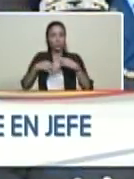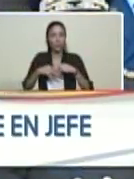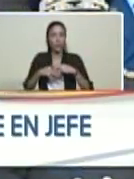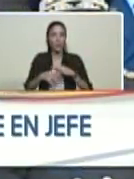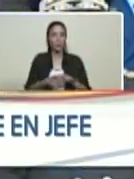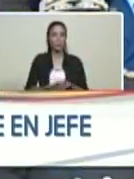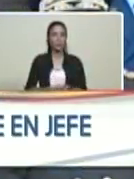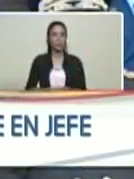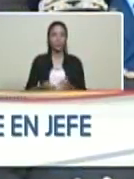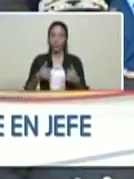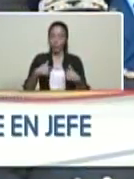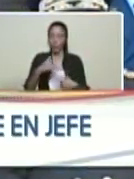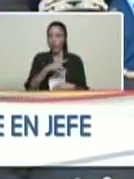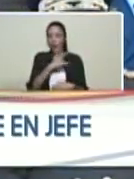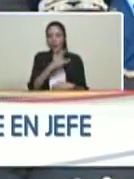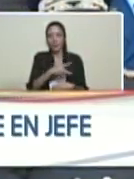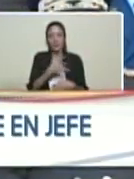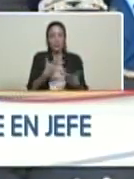me ha conmovido